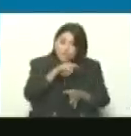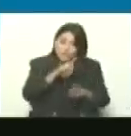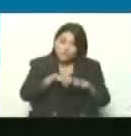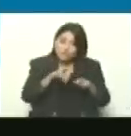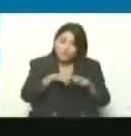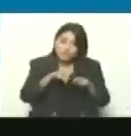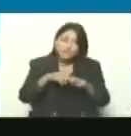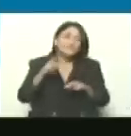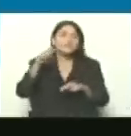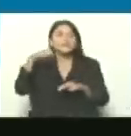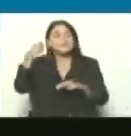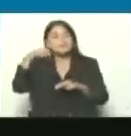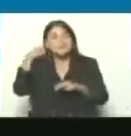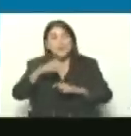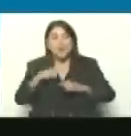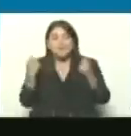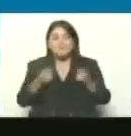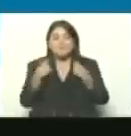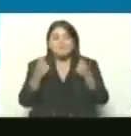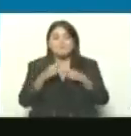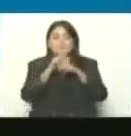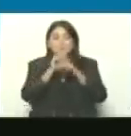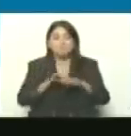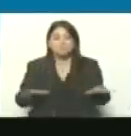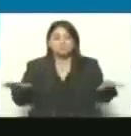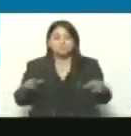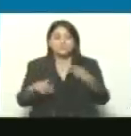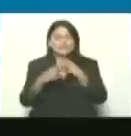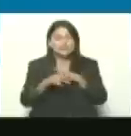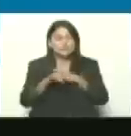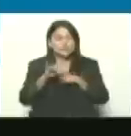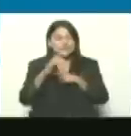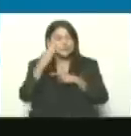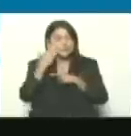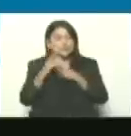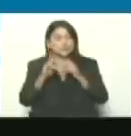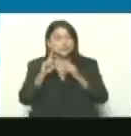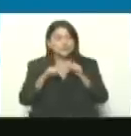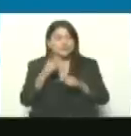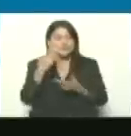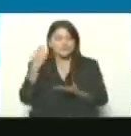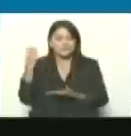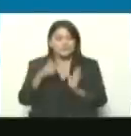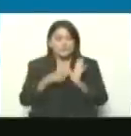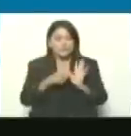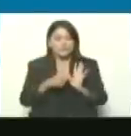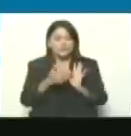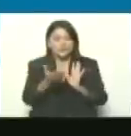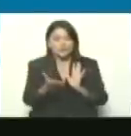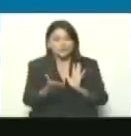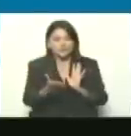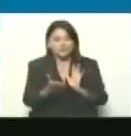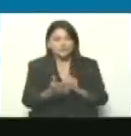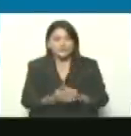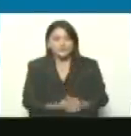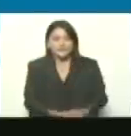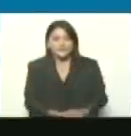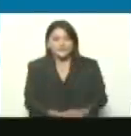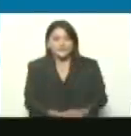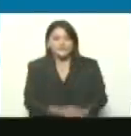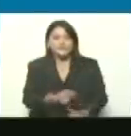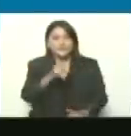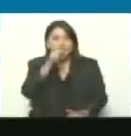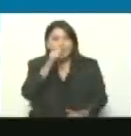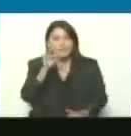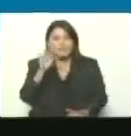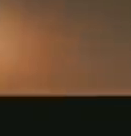Es un video que se ha hecho viral en las redes. Y yo quería compartirlo con ustedes, de mi hermano Freddy Bernal. Vamos